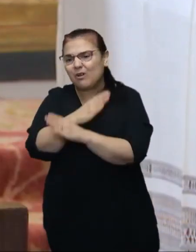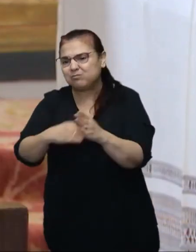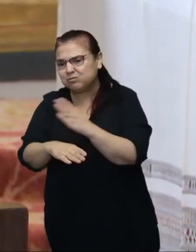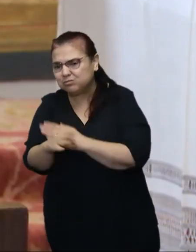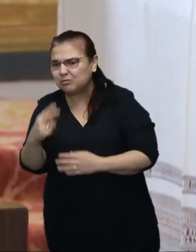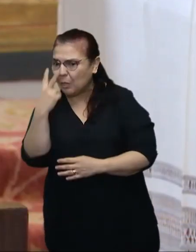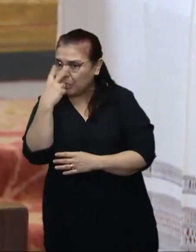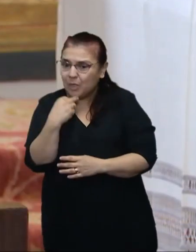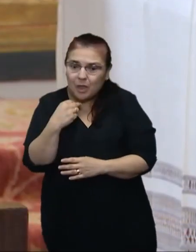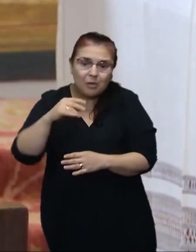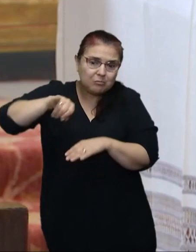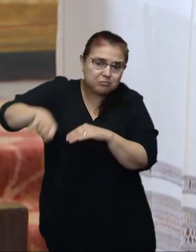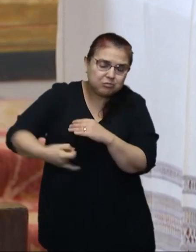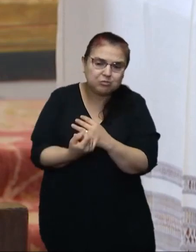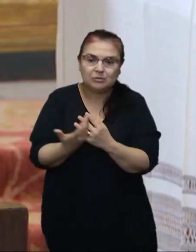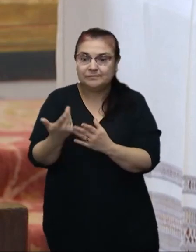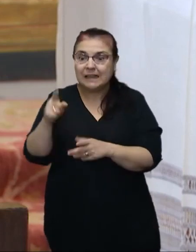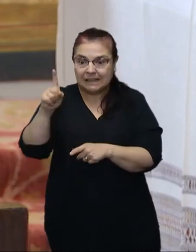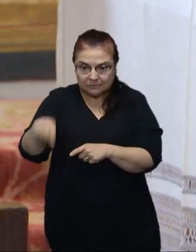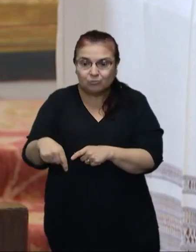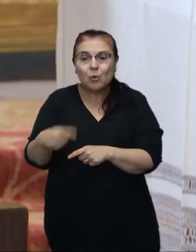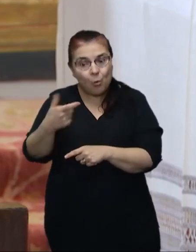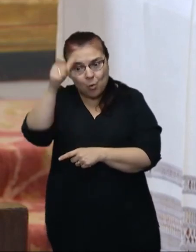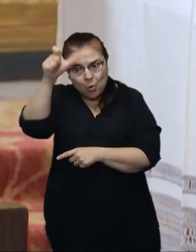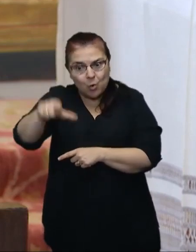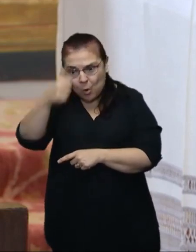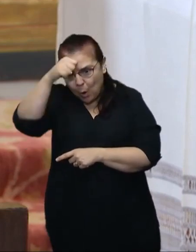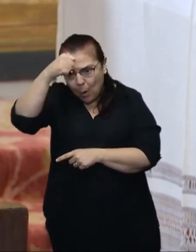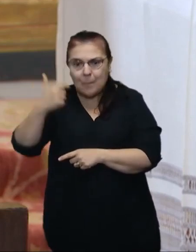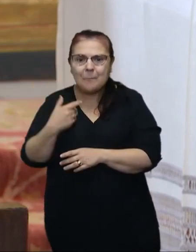paralíticos. Estaba también allí un hombre que